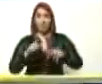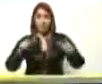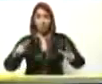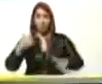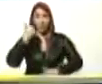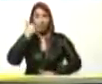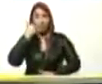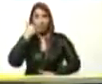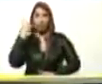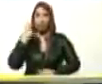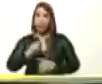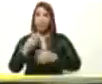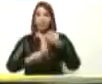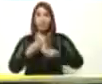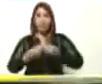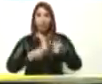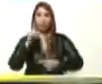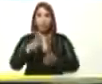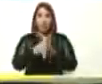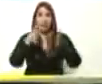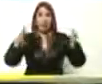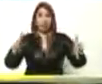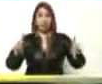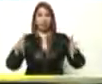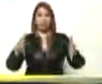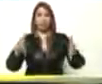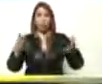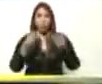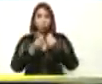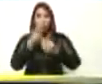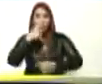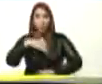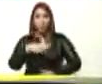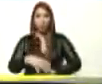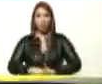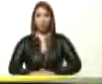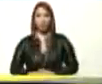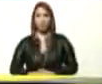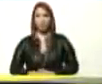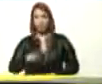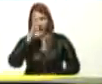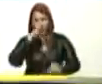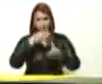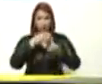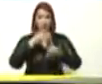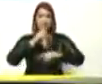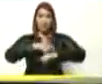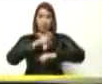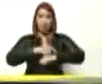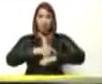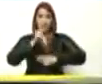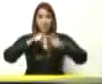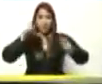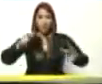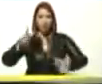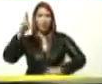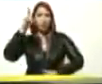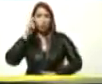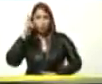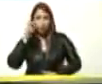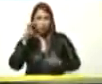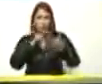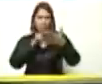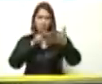debe hacerlo también en grande con el pueblo dedicarle tiempo a la gente escuchar